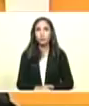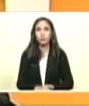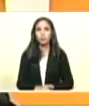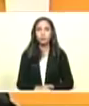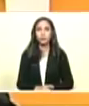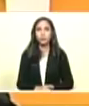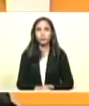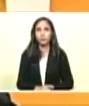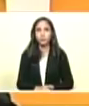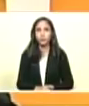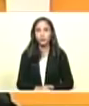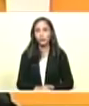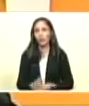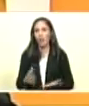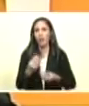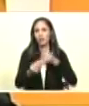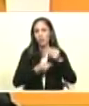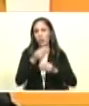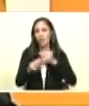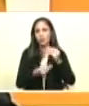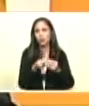Este Petro ha nacido para crecer,